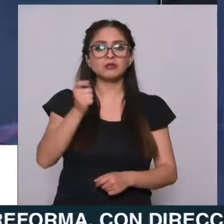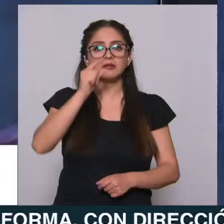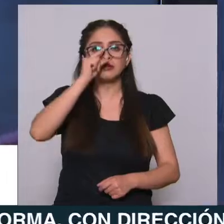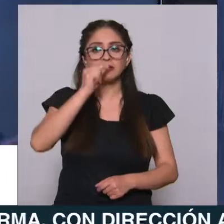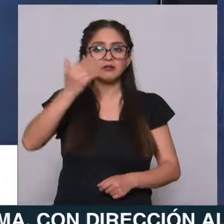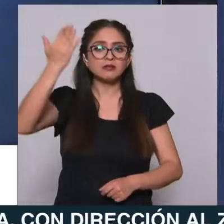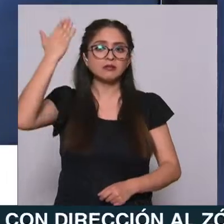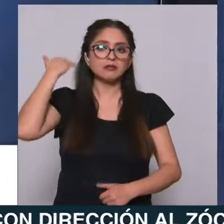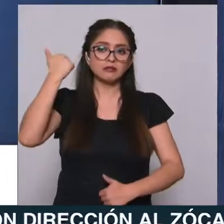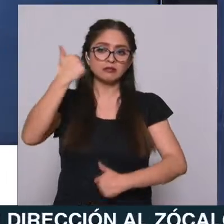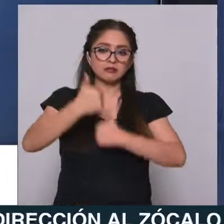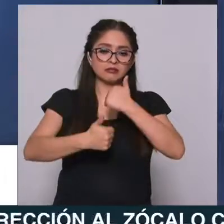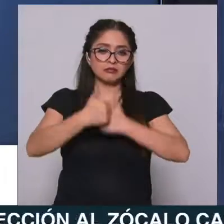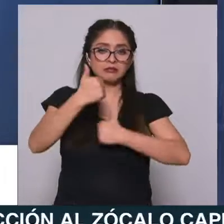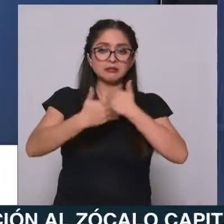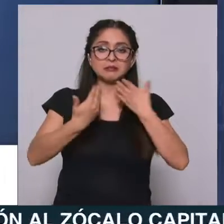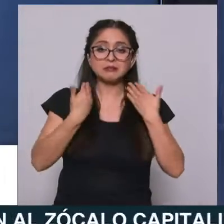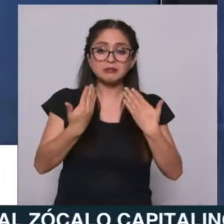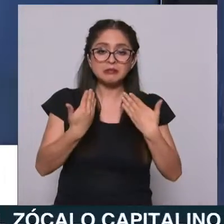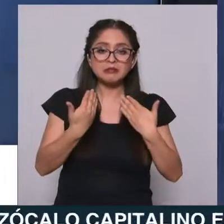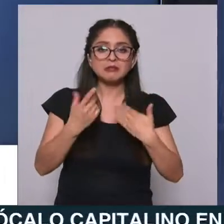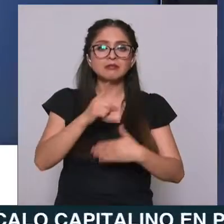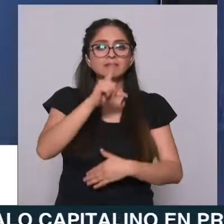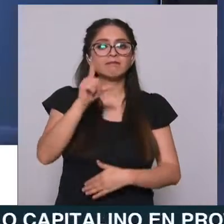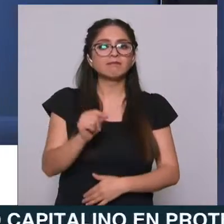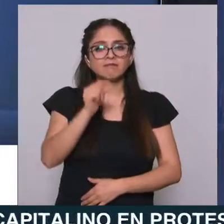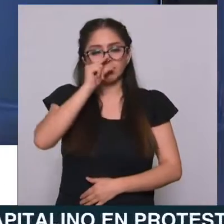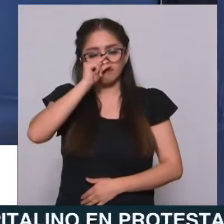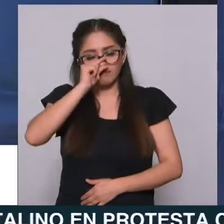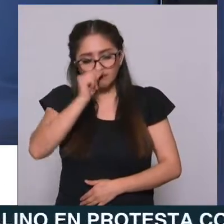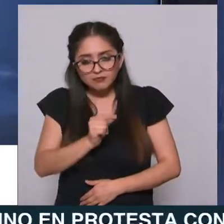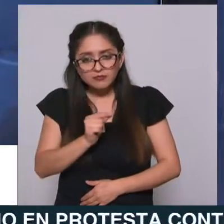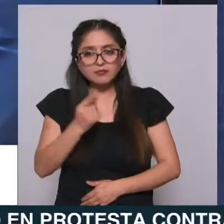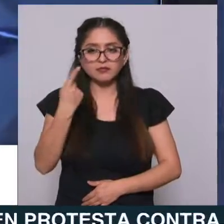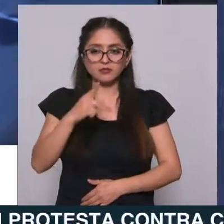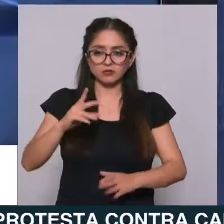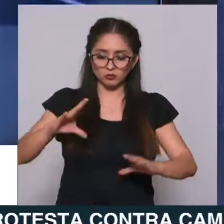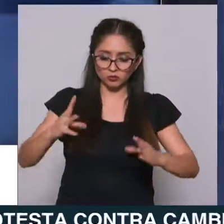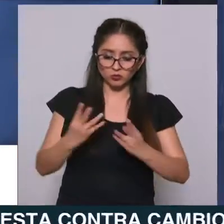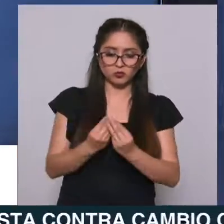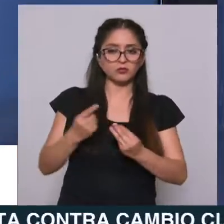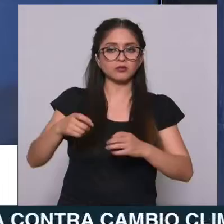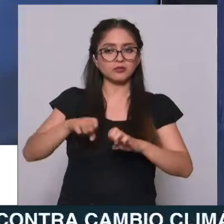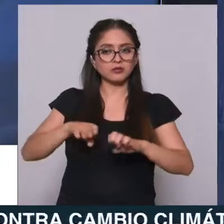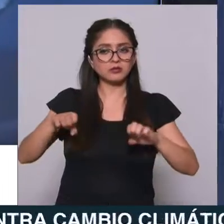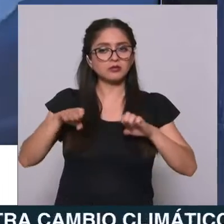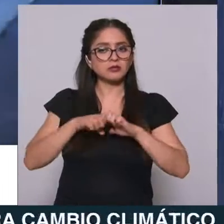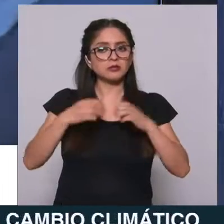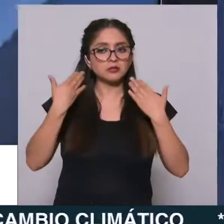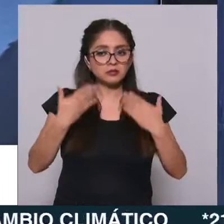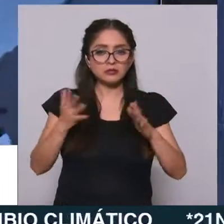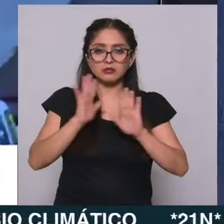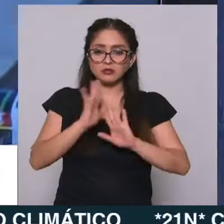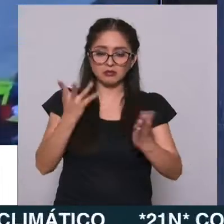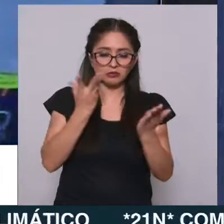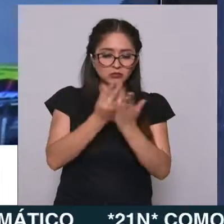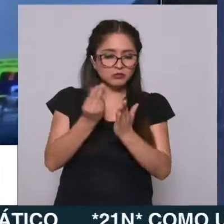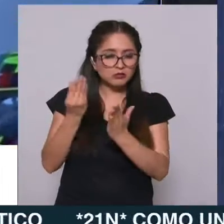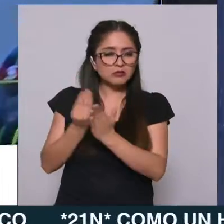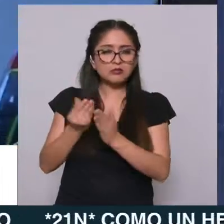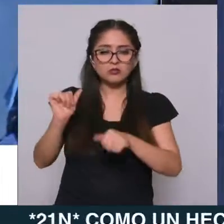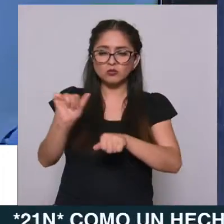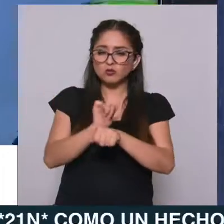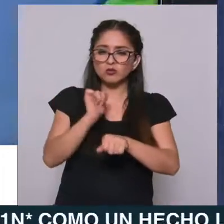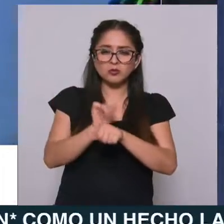gran carrera y bueno, no pudimos concretar. Y bueno, ya el equipo la verdad que viene haciendo un gran trabajo, dejamos el coche al 100% para este fin de semana y